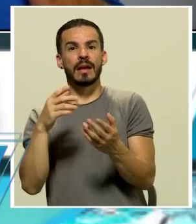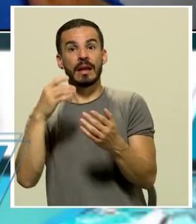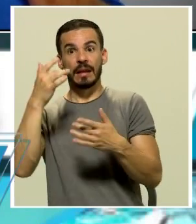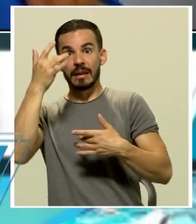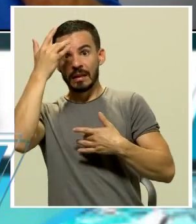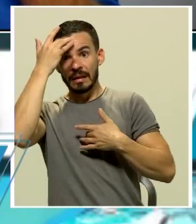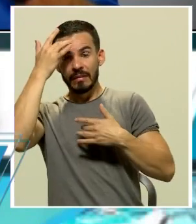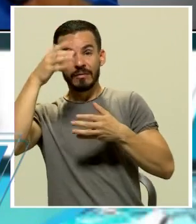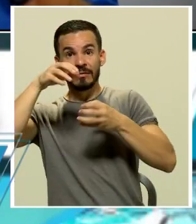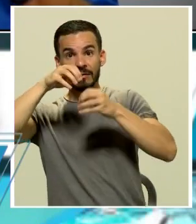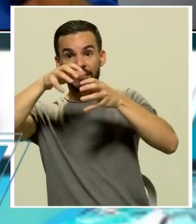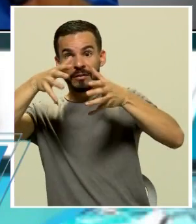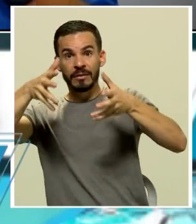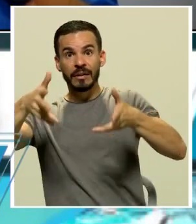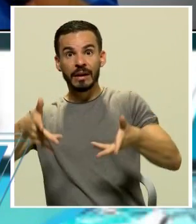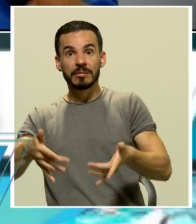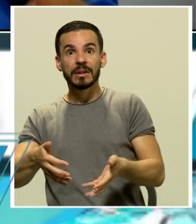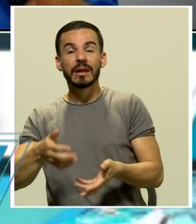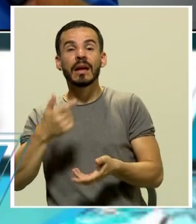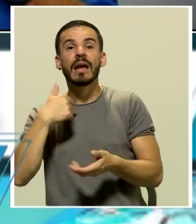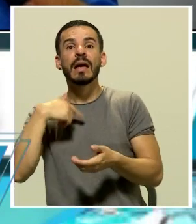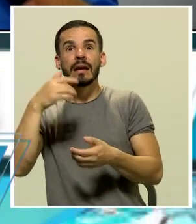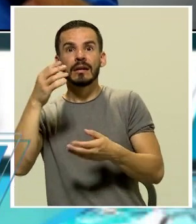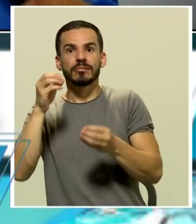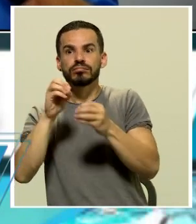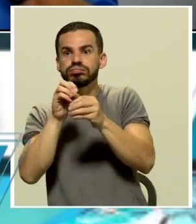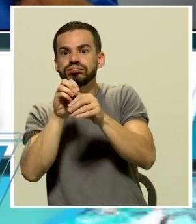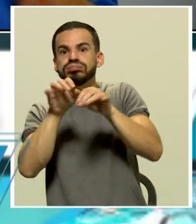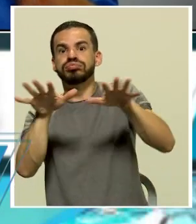pandemia multiplicó esa incertidumbre